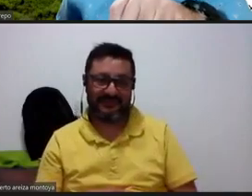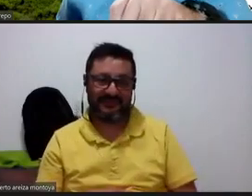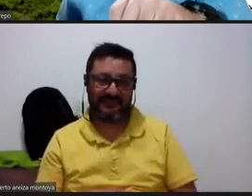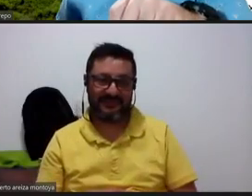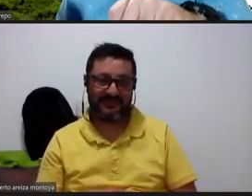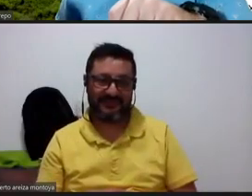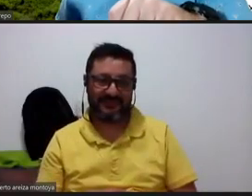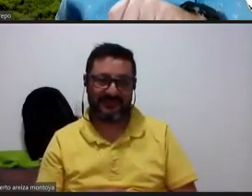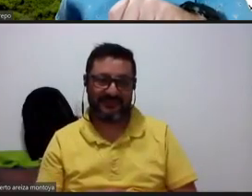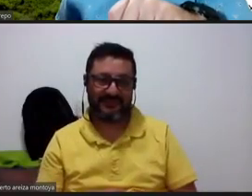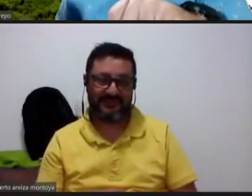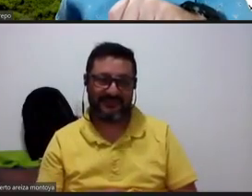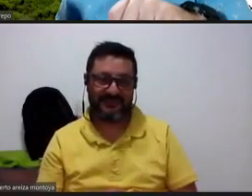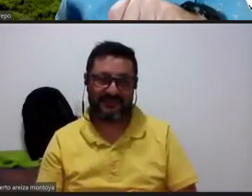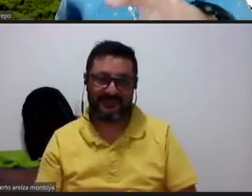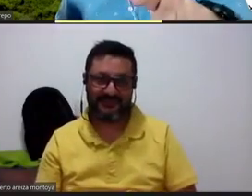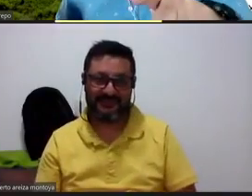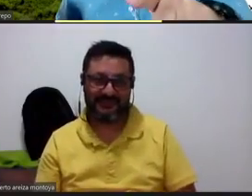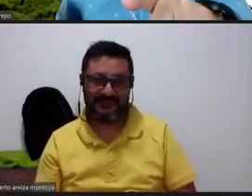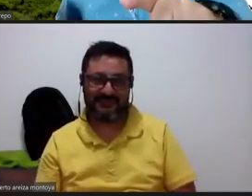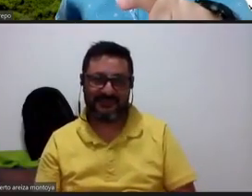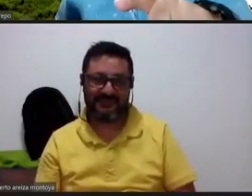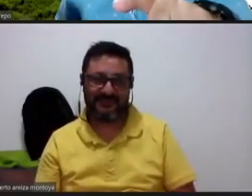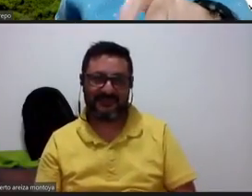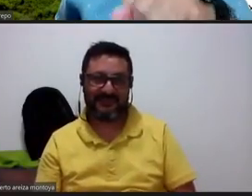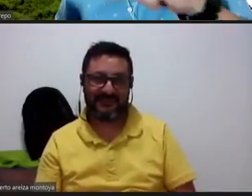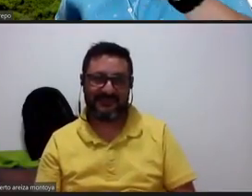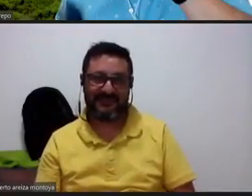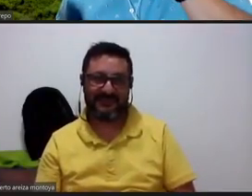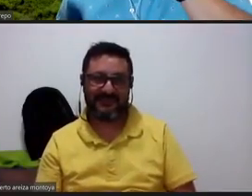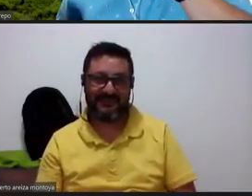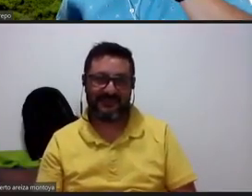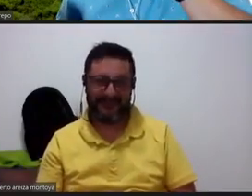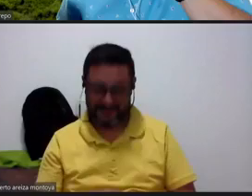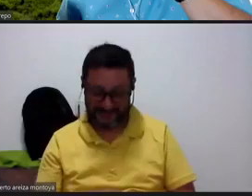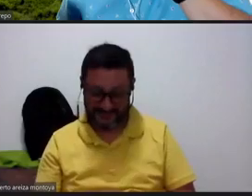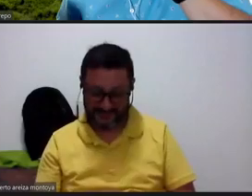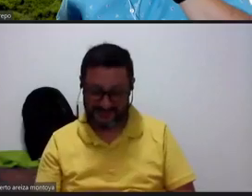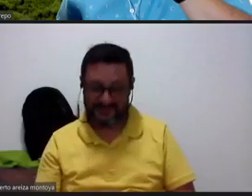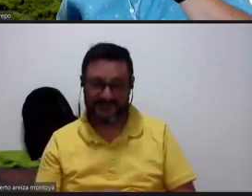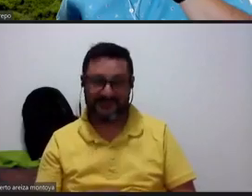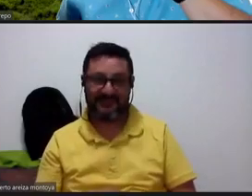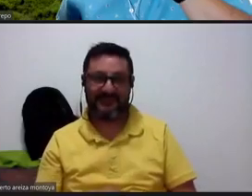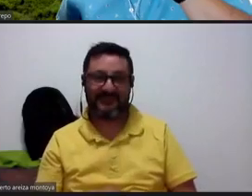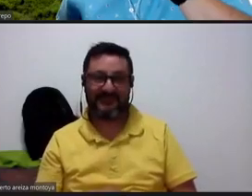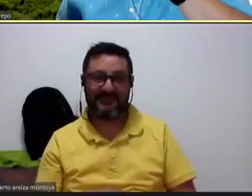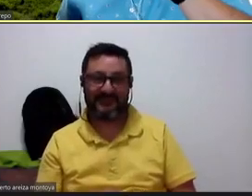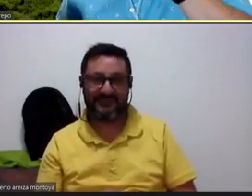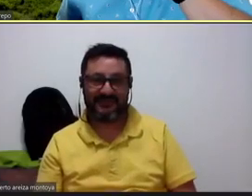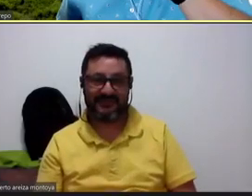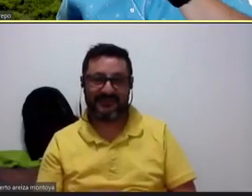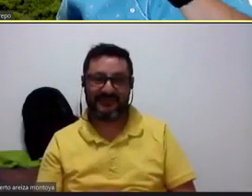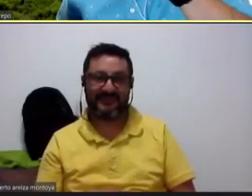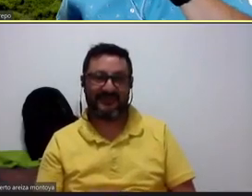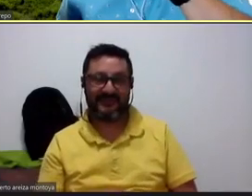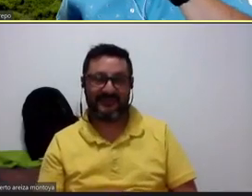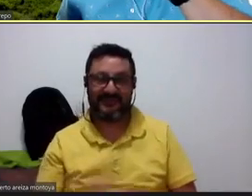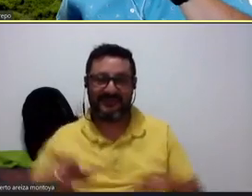me salvó la vida. Alejandro Mejía. El mismo que operó a Diana, a mí me salvó el hombro. ¿Y eso cómo fue?